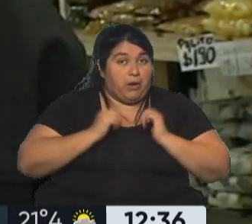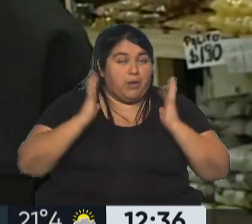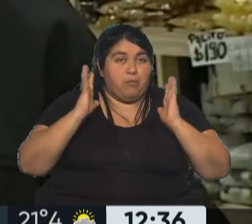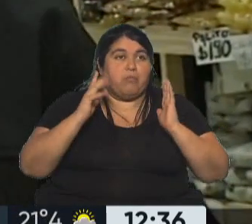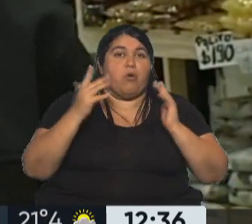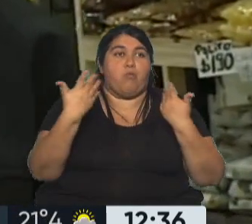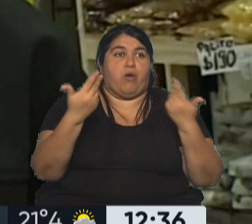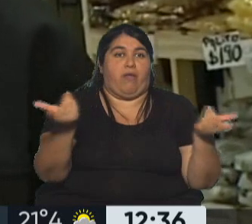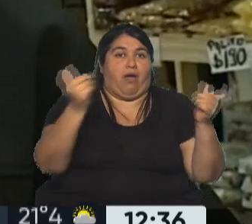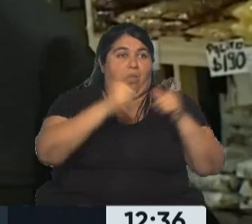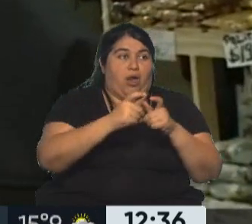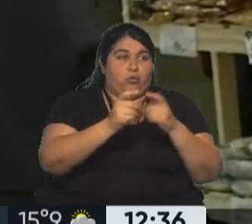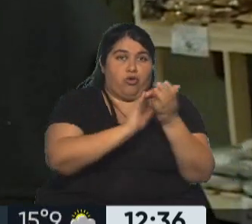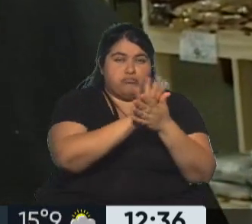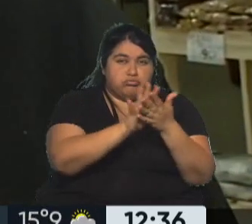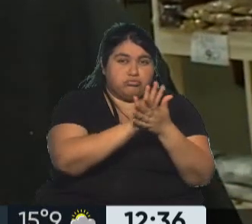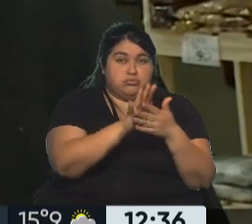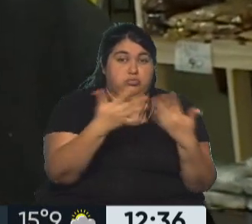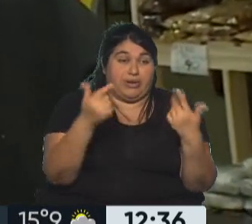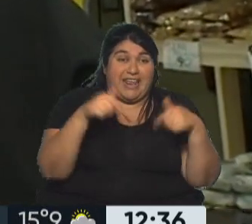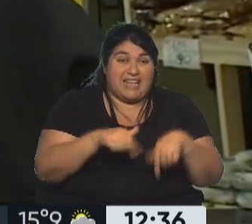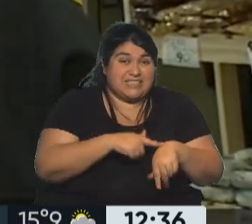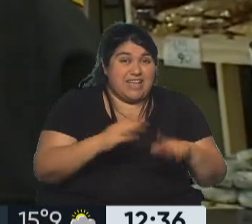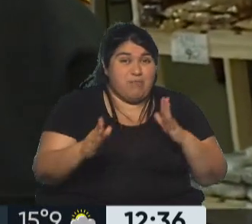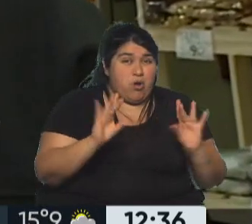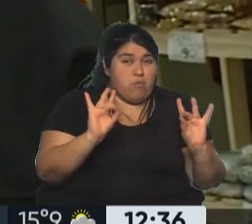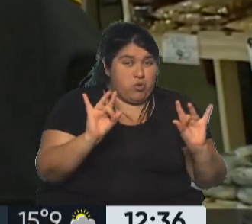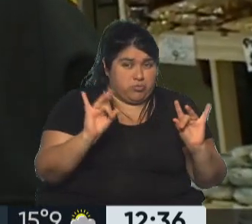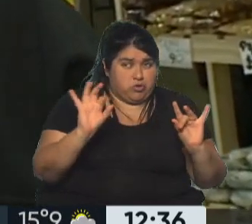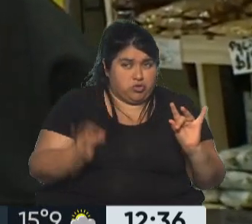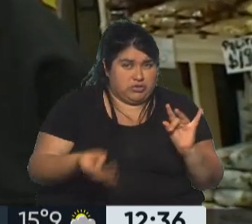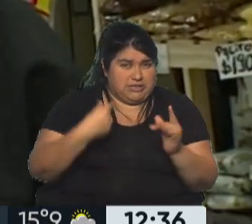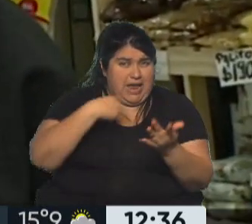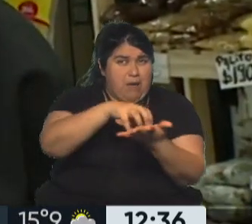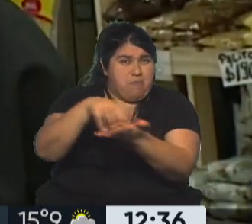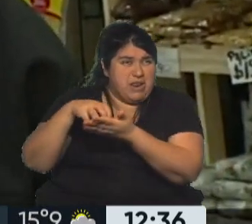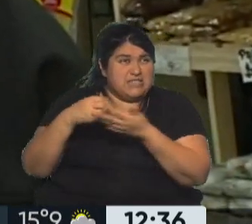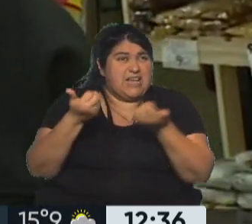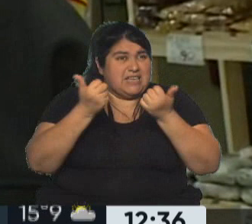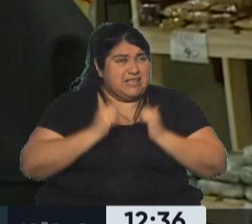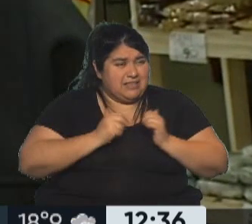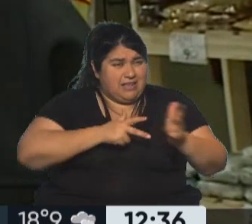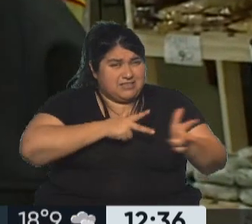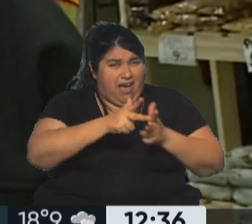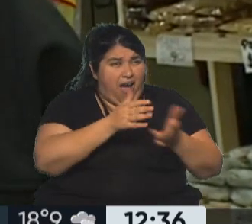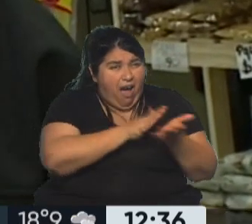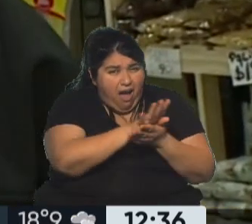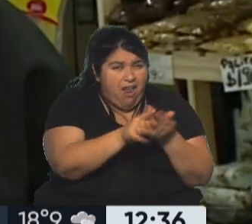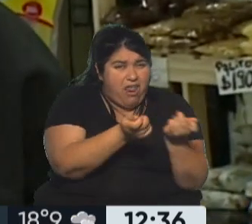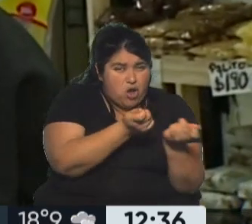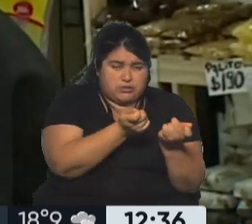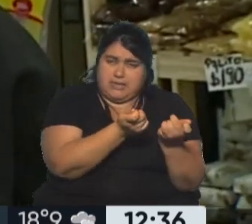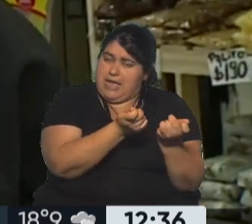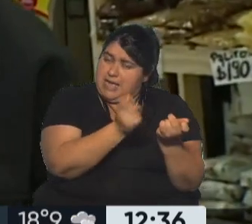sentar es Yo creo que es un momento complicado no es cierto para que las empresas hoy se puedan sentar a negociar precios pero yo creo que es necesario